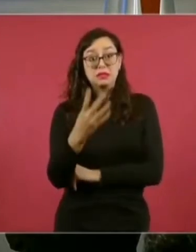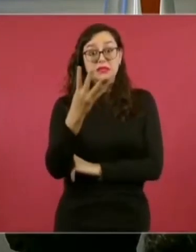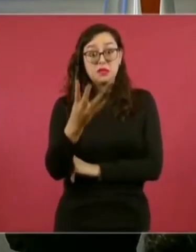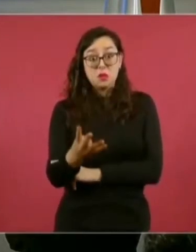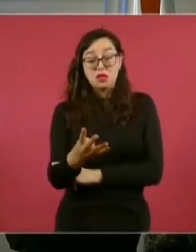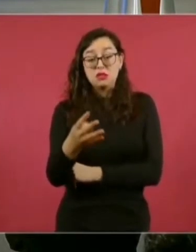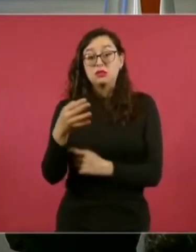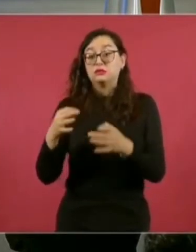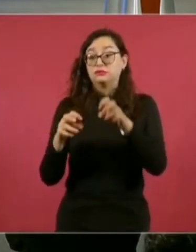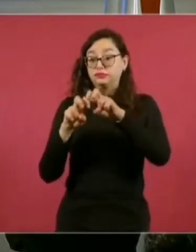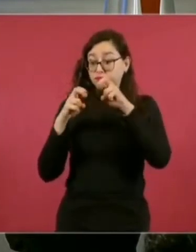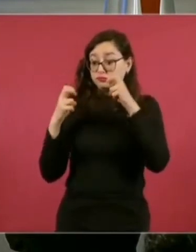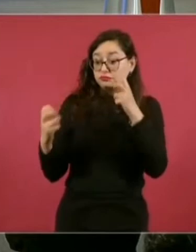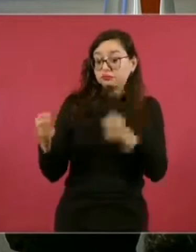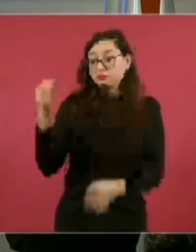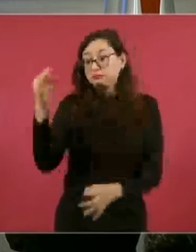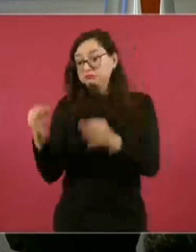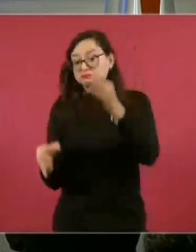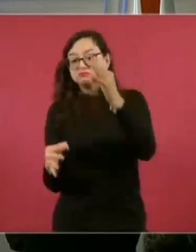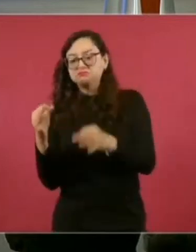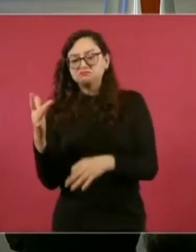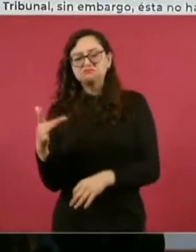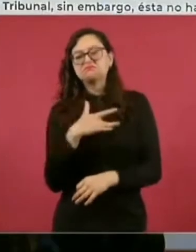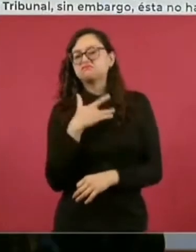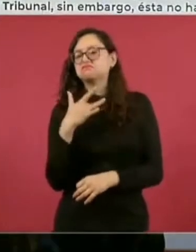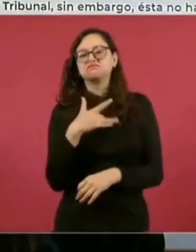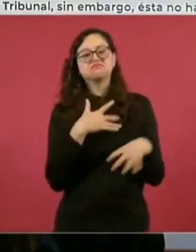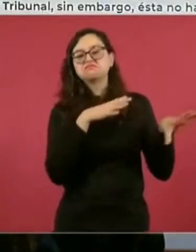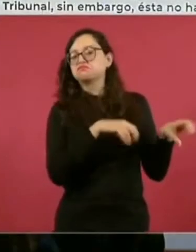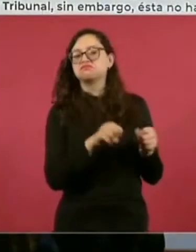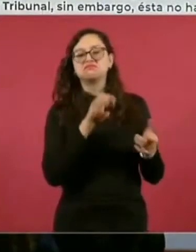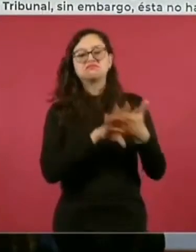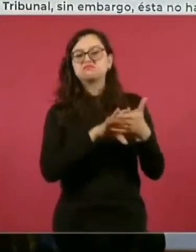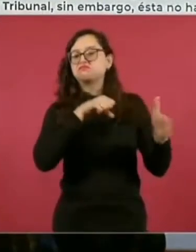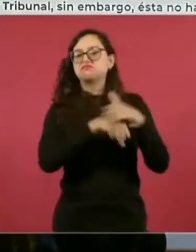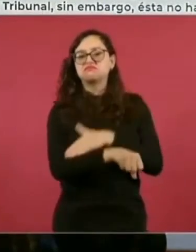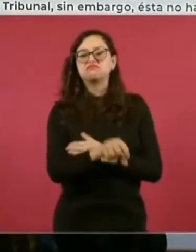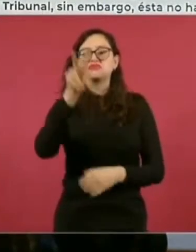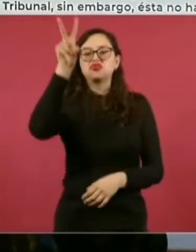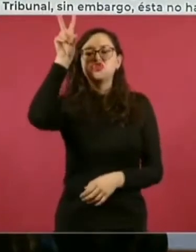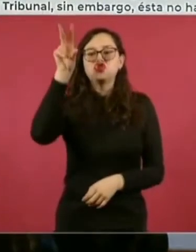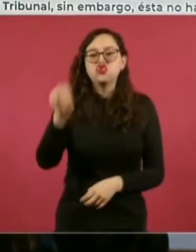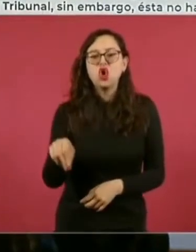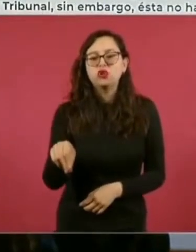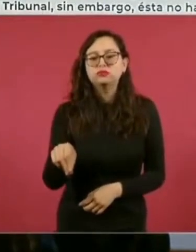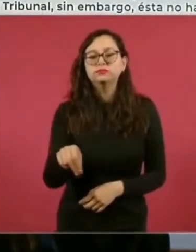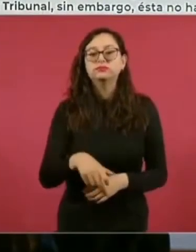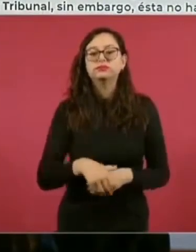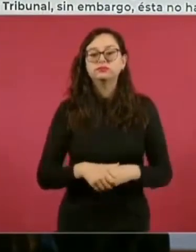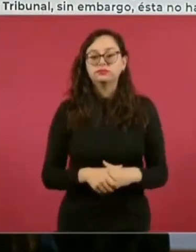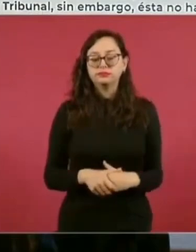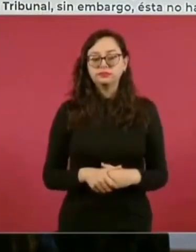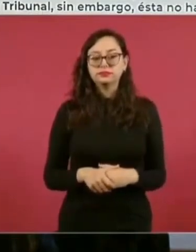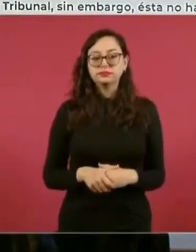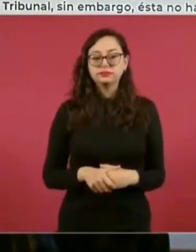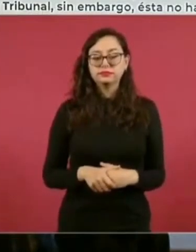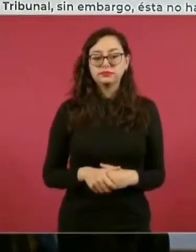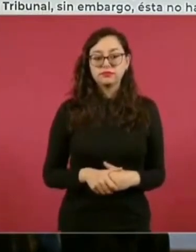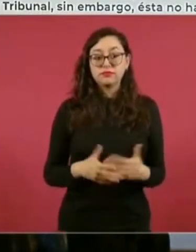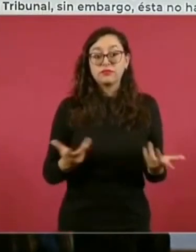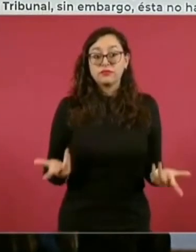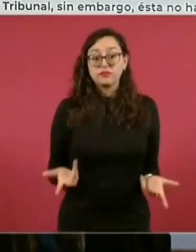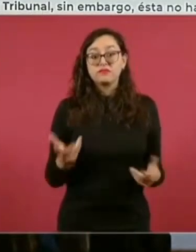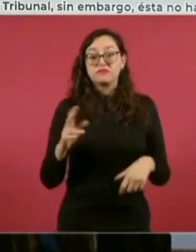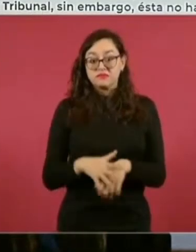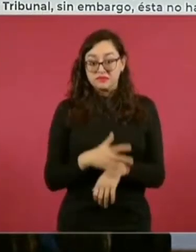segundo circuito con sede en Toluca confirmó la negativa de orden de aprehensión. Por ello